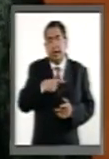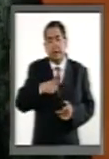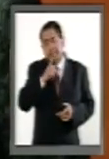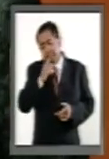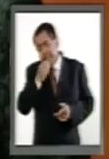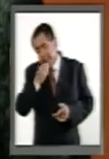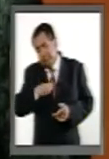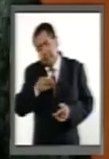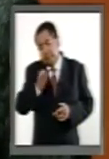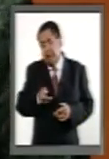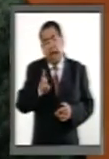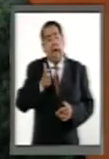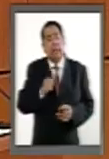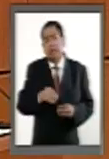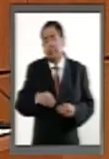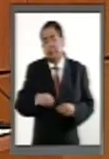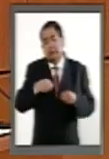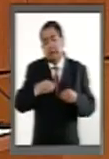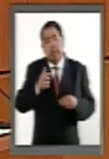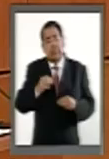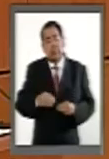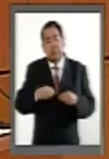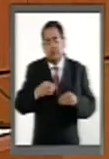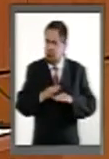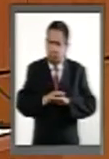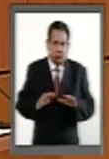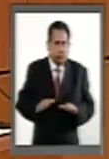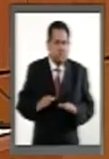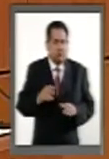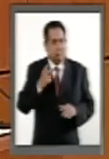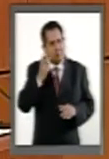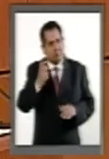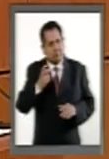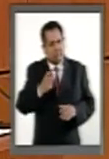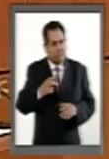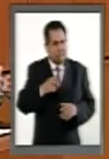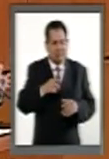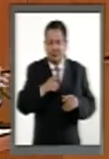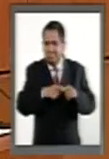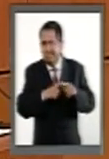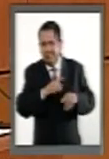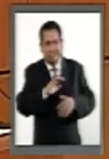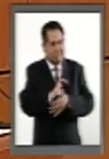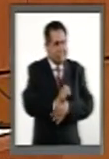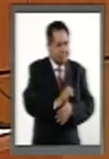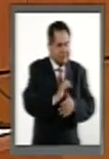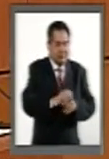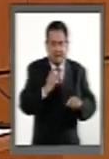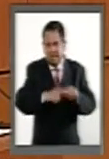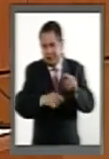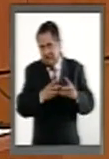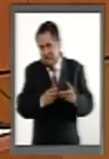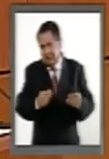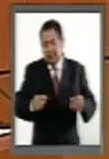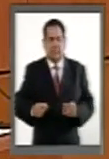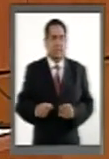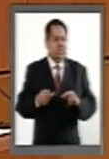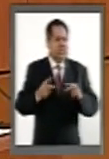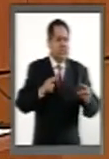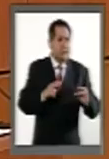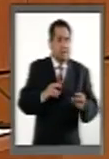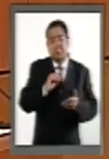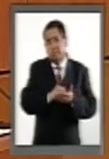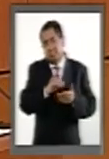es la vida que les tocó vivir. Y por lo tanto, esta situación de desventaja será complicada eliminarla, entonces ergo